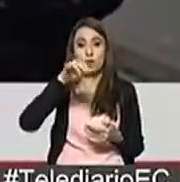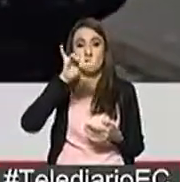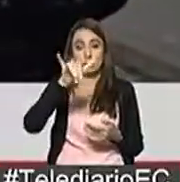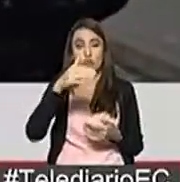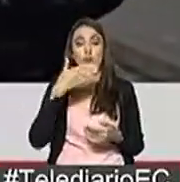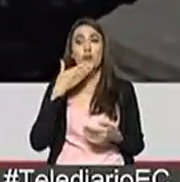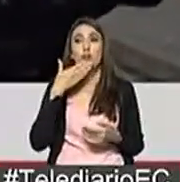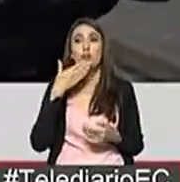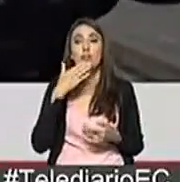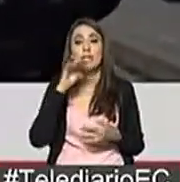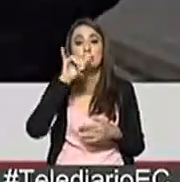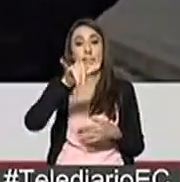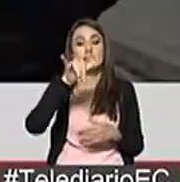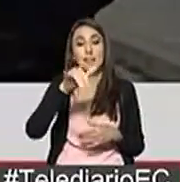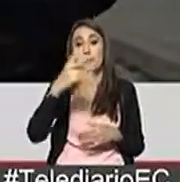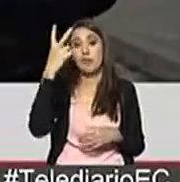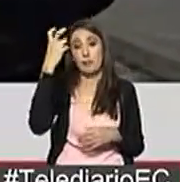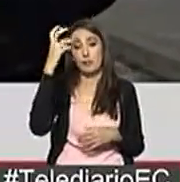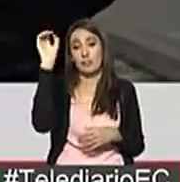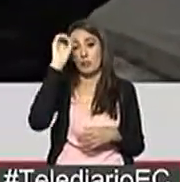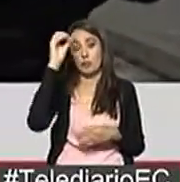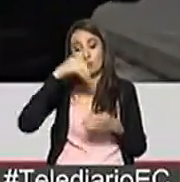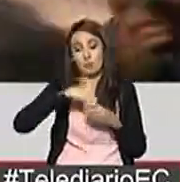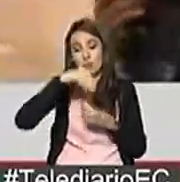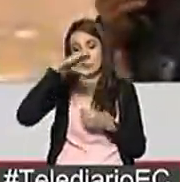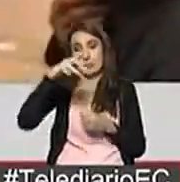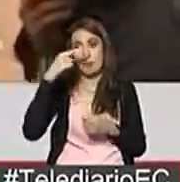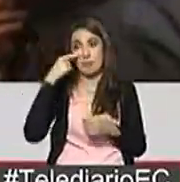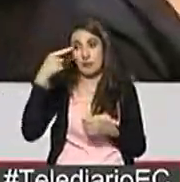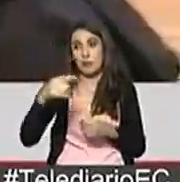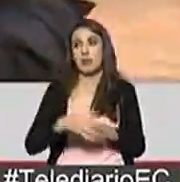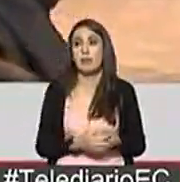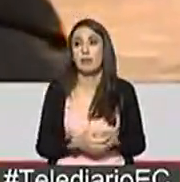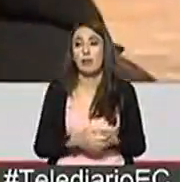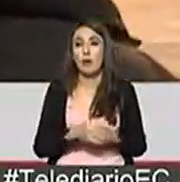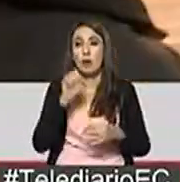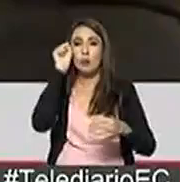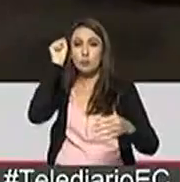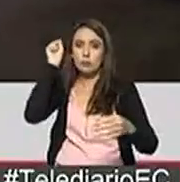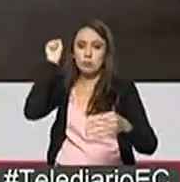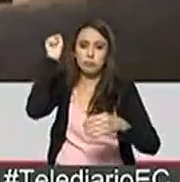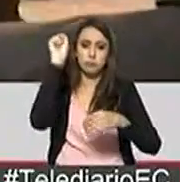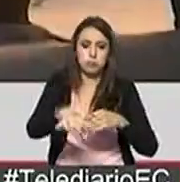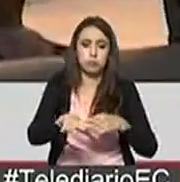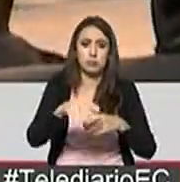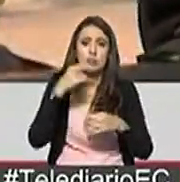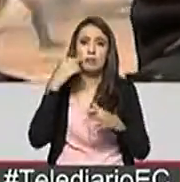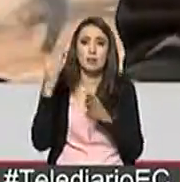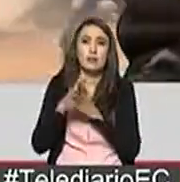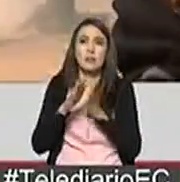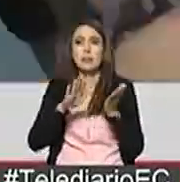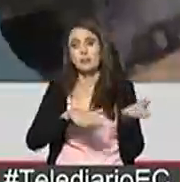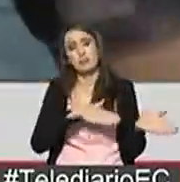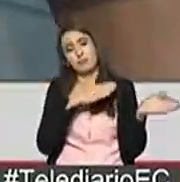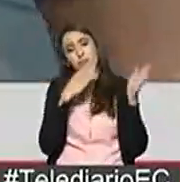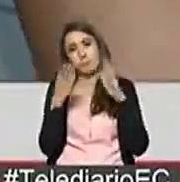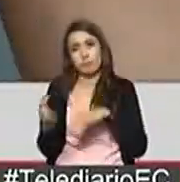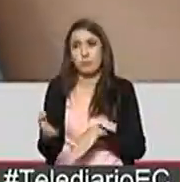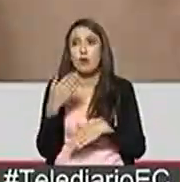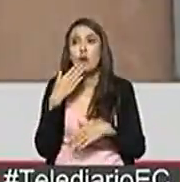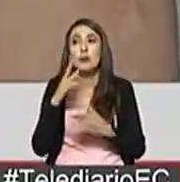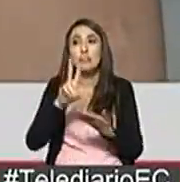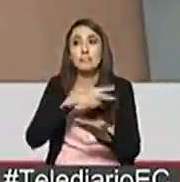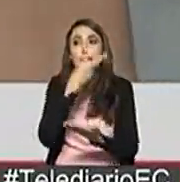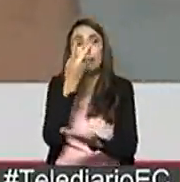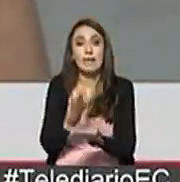escudero el sábado 12 de octubre en los exteriores del Legislativo. Indica que un piedrazo a sus pies lo desestabilizó y cayó. Con el peso de